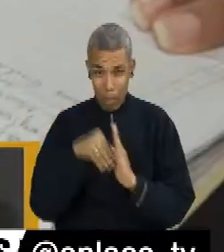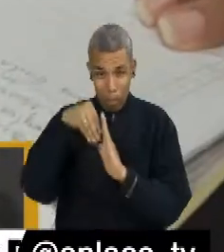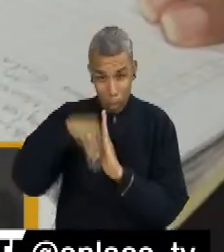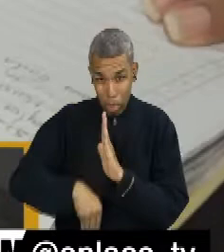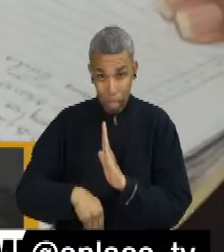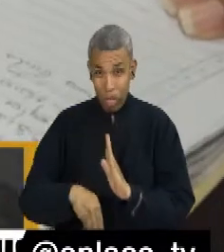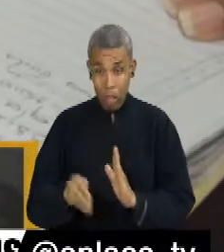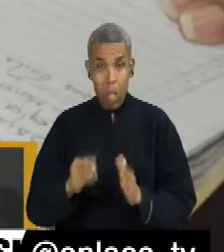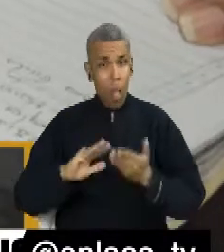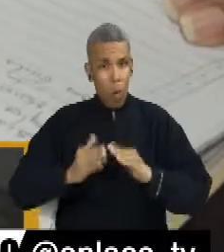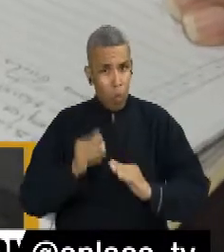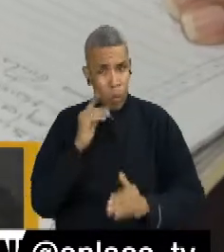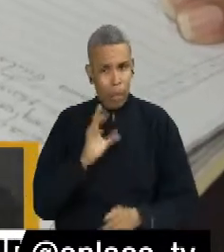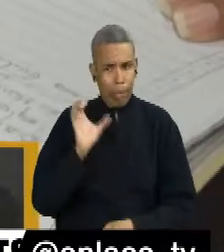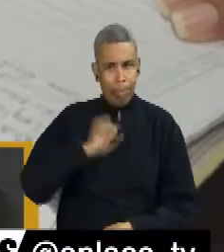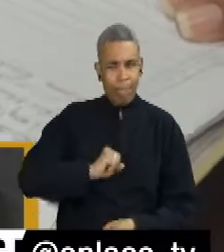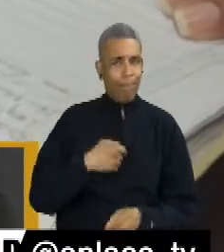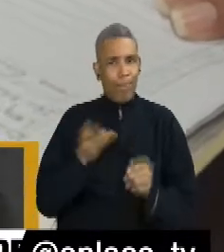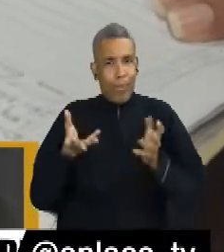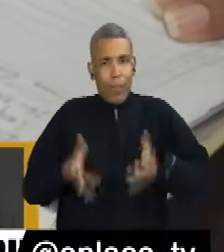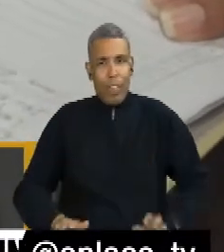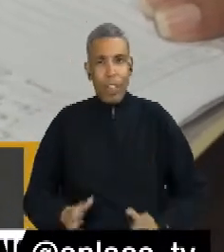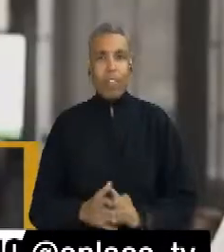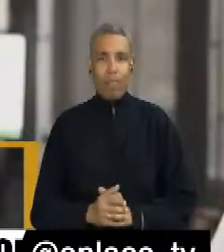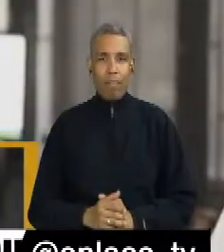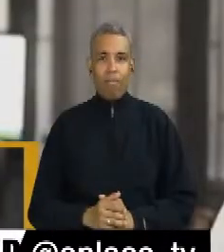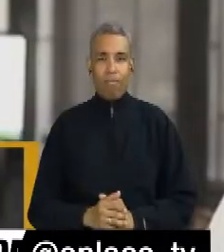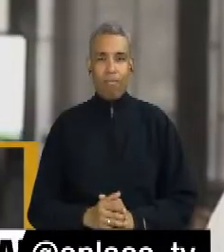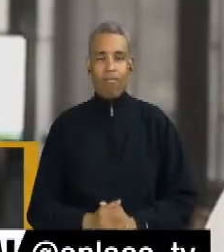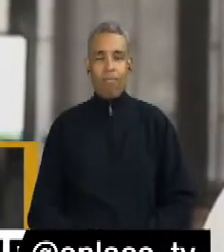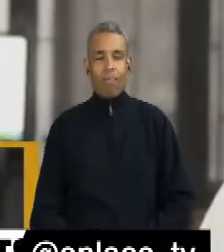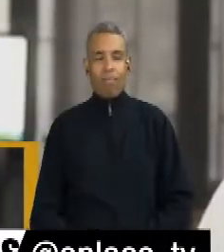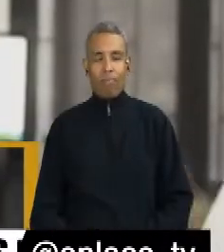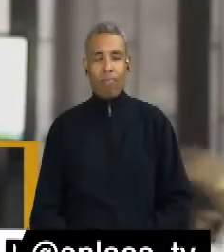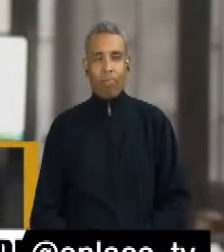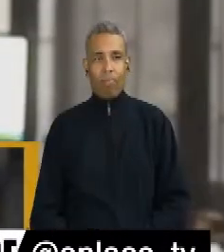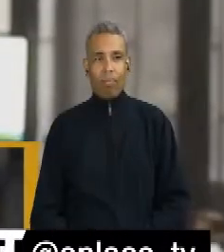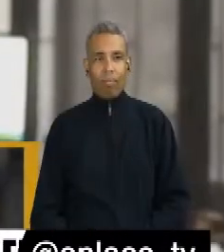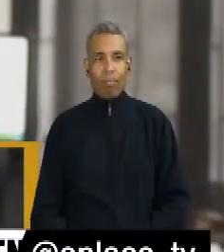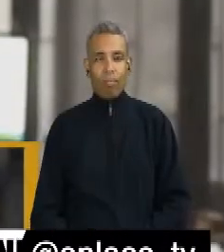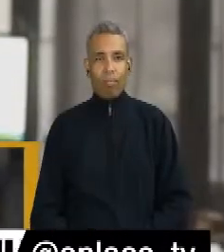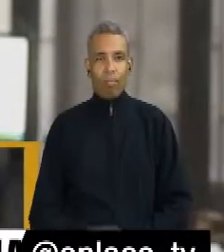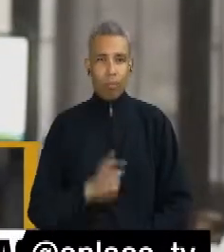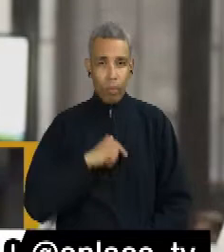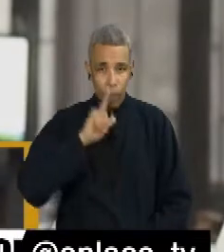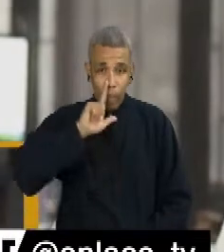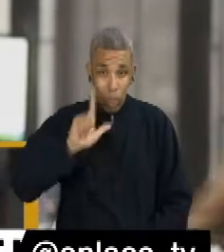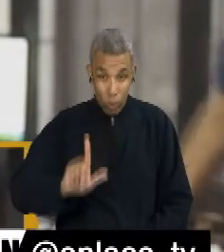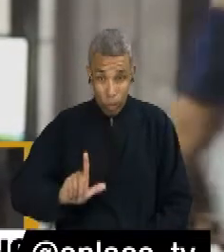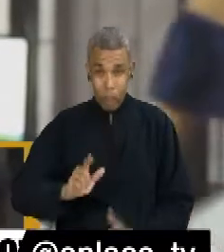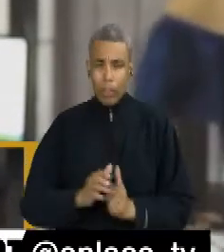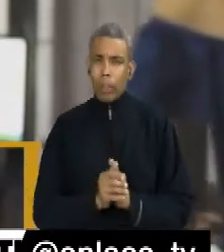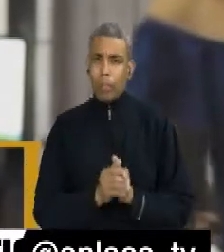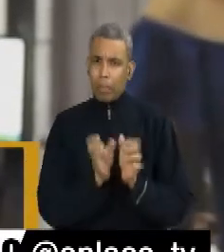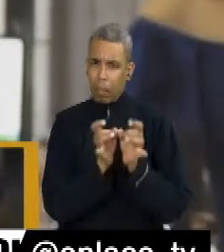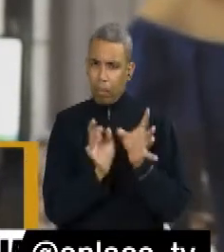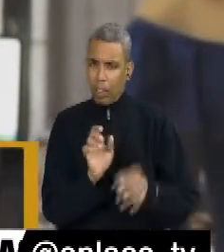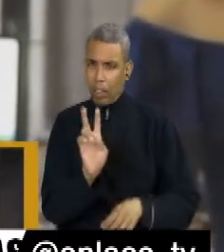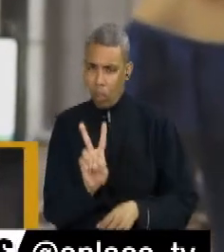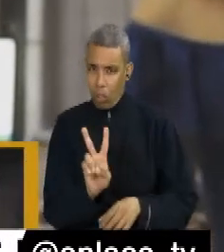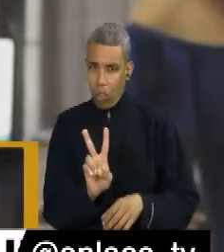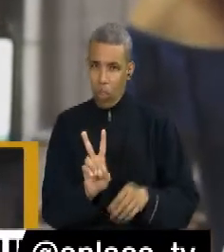termine convertida en una estructura inservible. Aspiramos que en el mes de julio se esté llevando a cabo ese cabildo